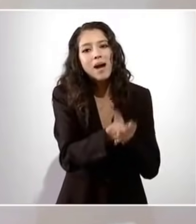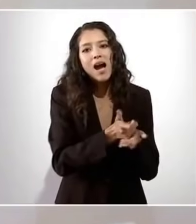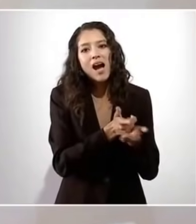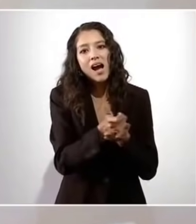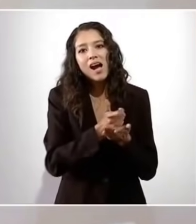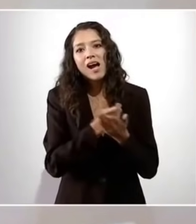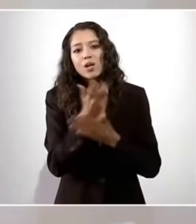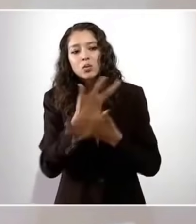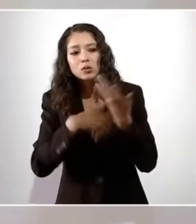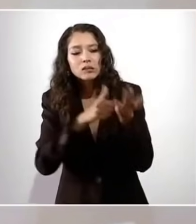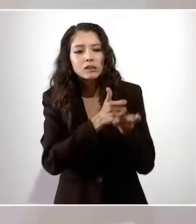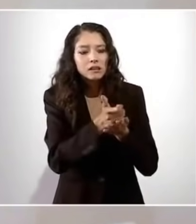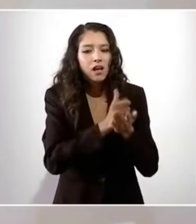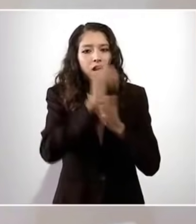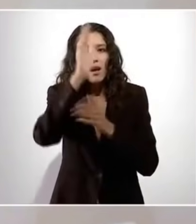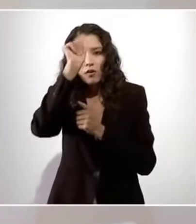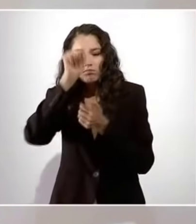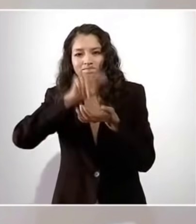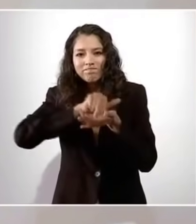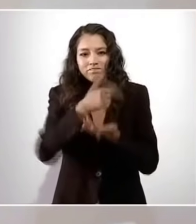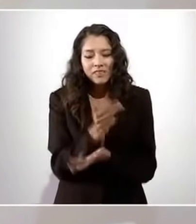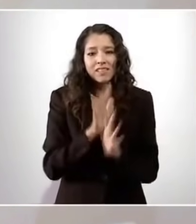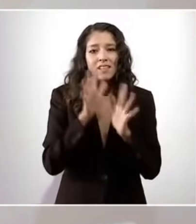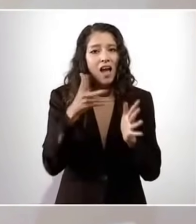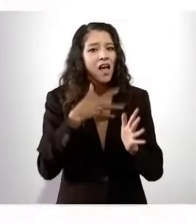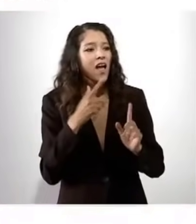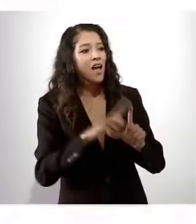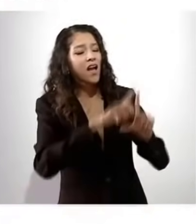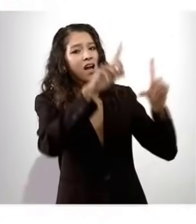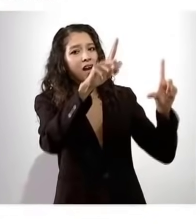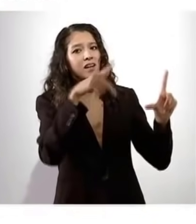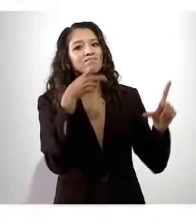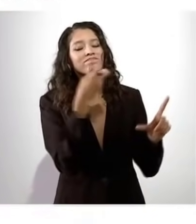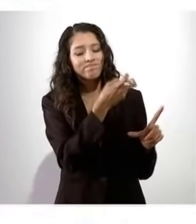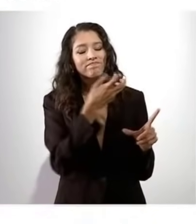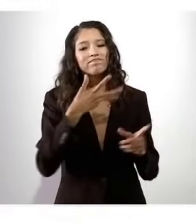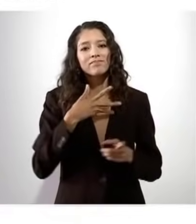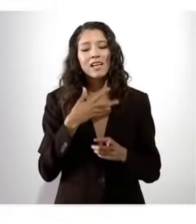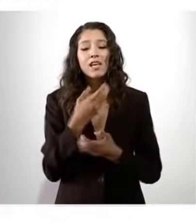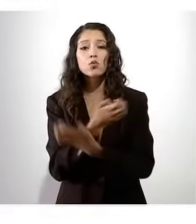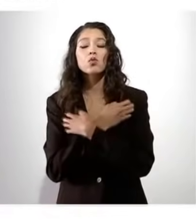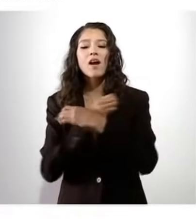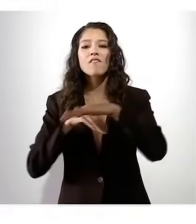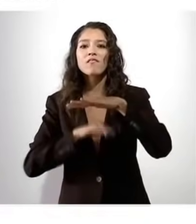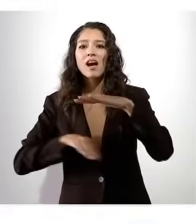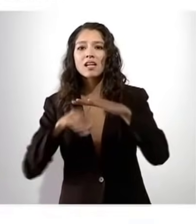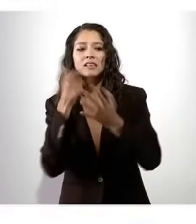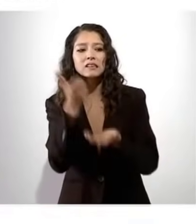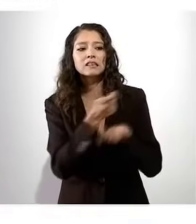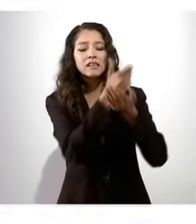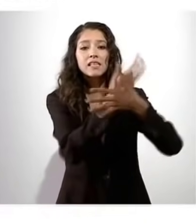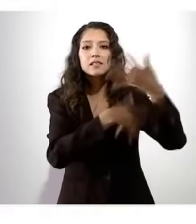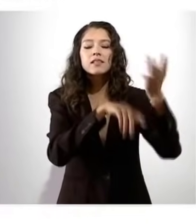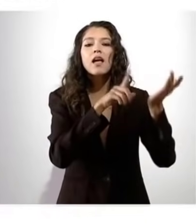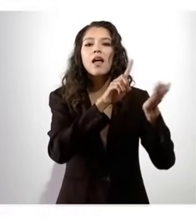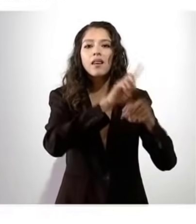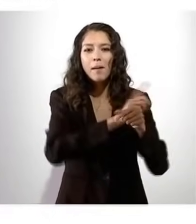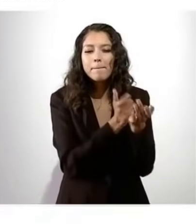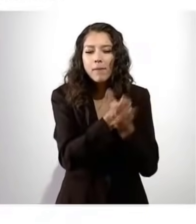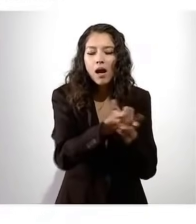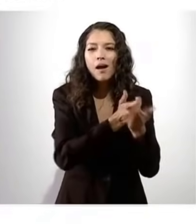Se firmó un convenio, ahí lo tenemos, y bueno, ahí está lo que de educación básica, el costo total de nómina, en ese convenio se decía